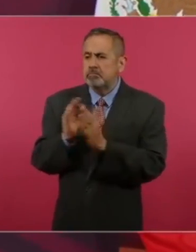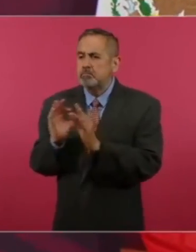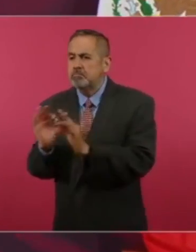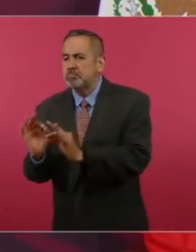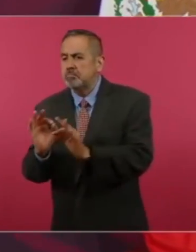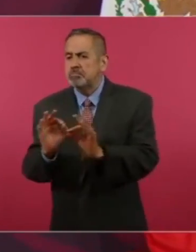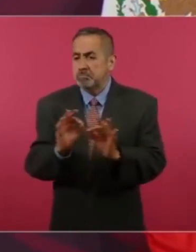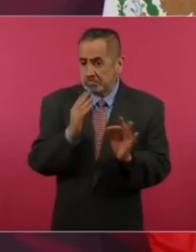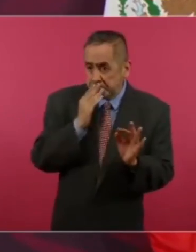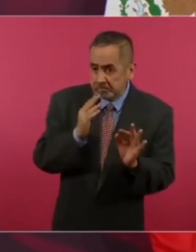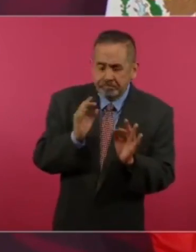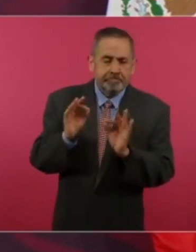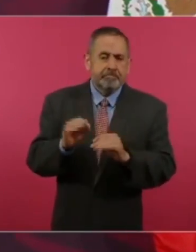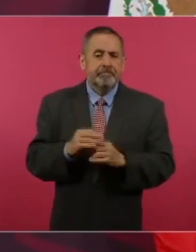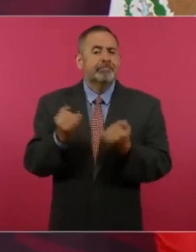Así como baja la pobreza,